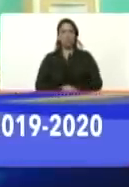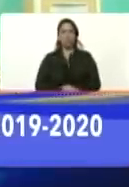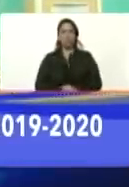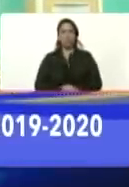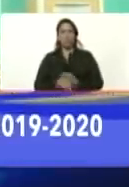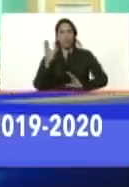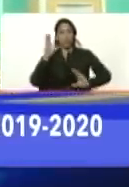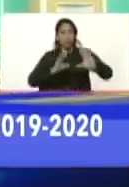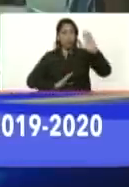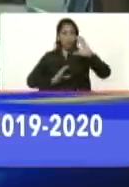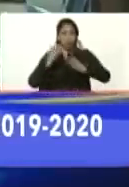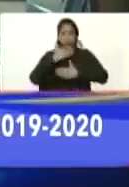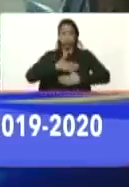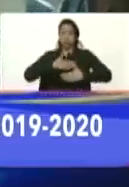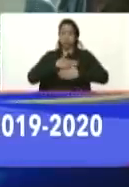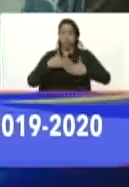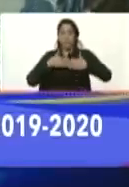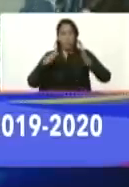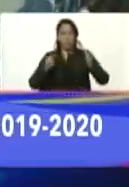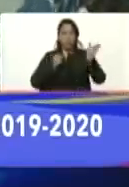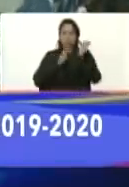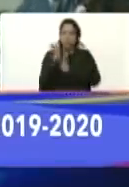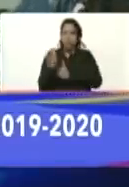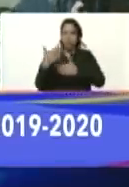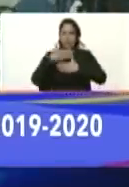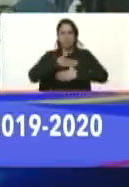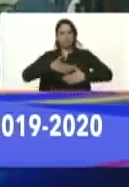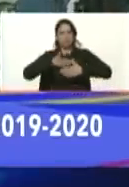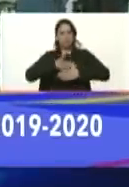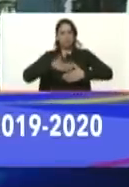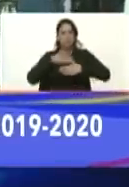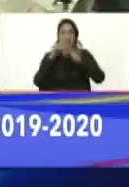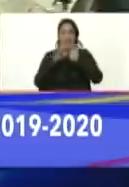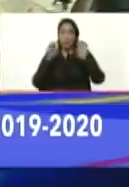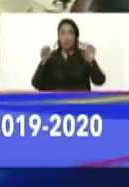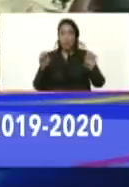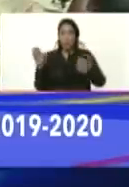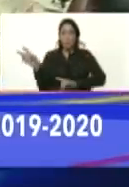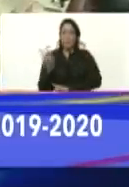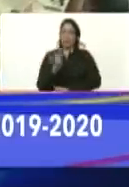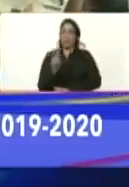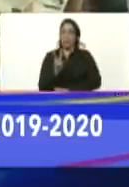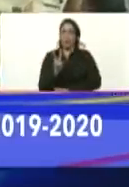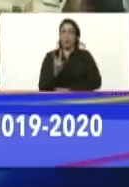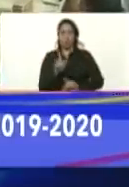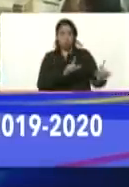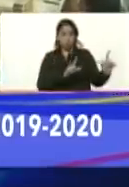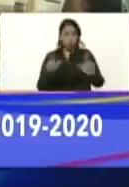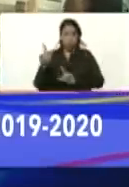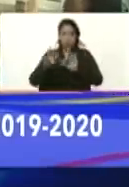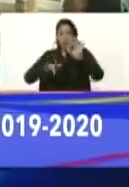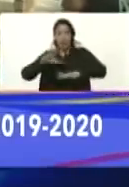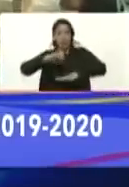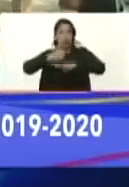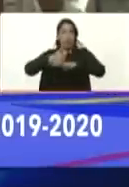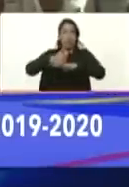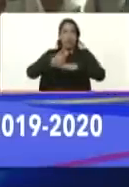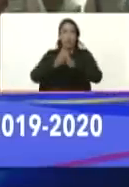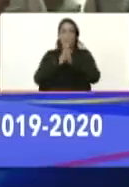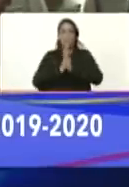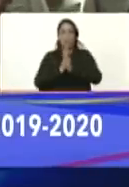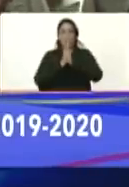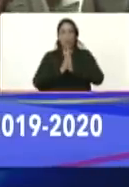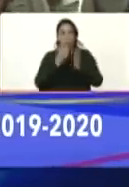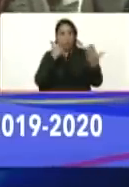científica pública gratuita y de calidad la educación venezolana está listo el secretario general rodolfo sanz